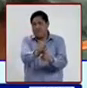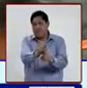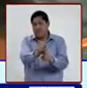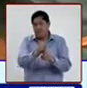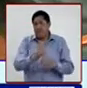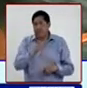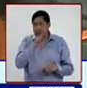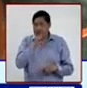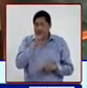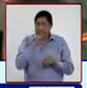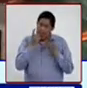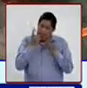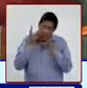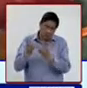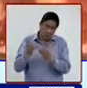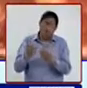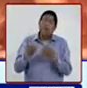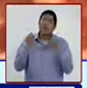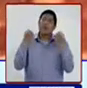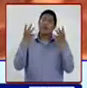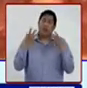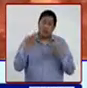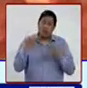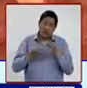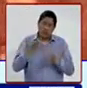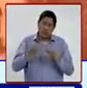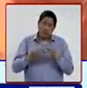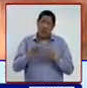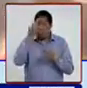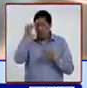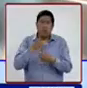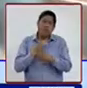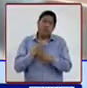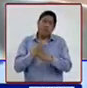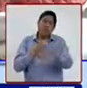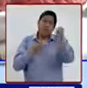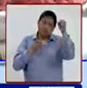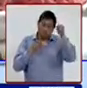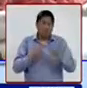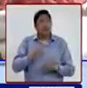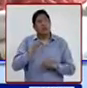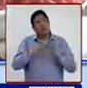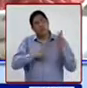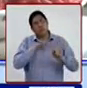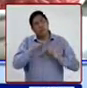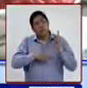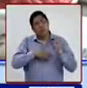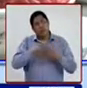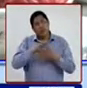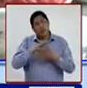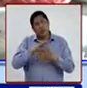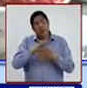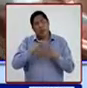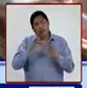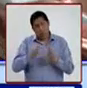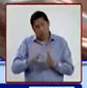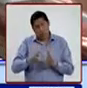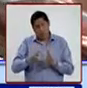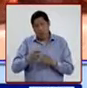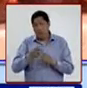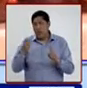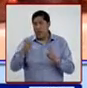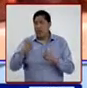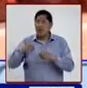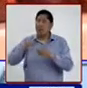pedimos a la población que los denuncie de forma tal de iniciar procesos legales por acto y especulación. Es importante que la población sepa que el carnicero se provee de carne de